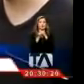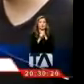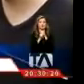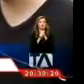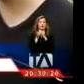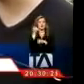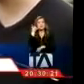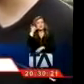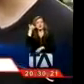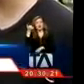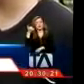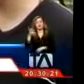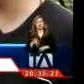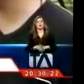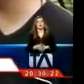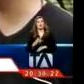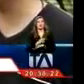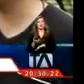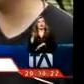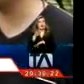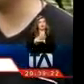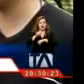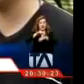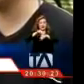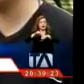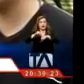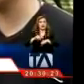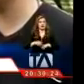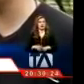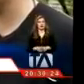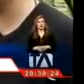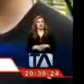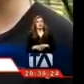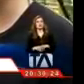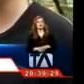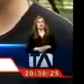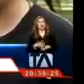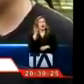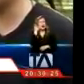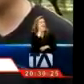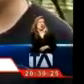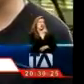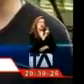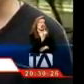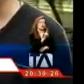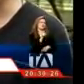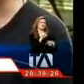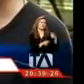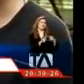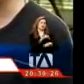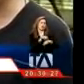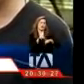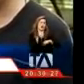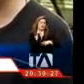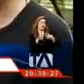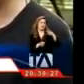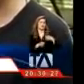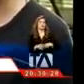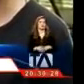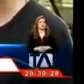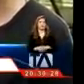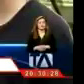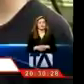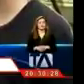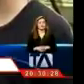llaman y un día antes del día de la cirugía y nos dicen que no, que ya no puede operarles